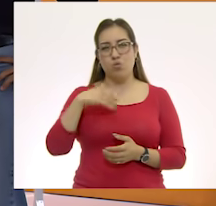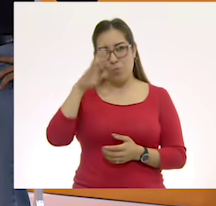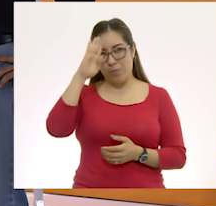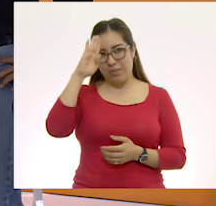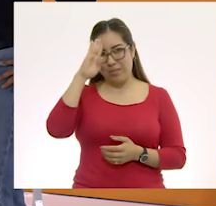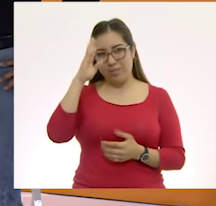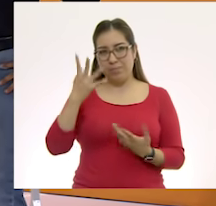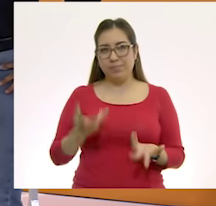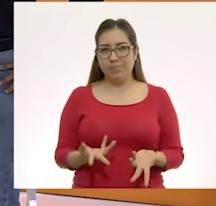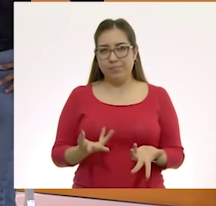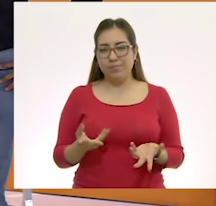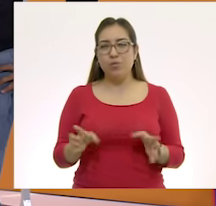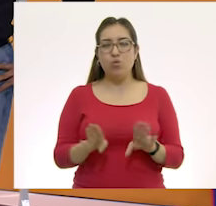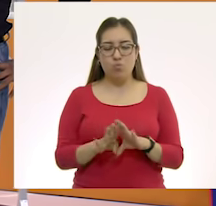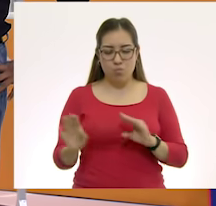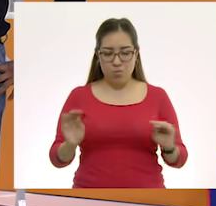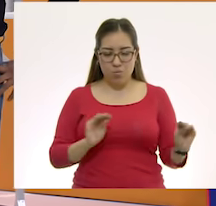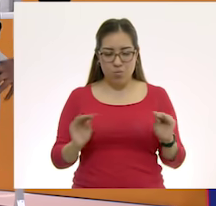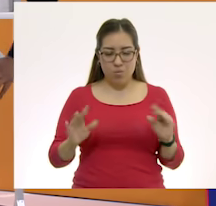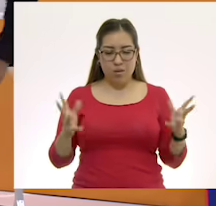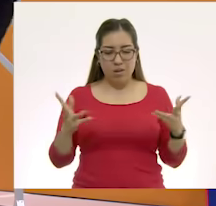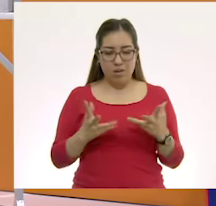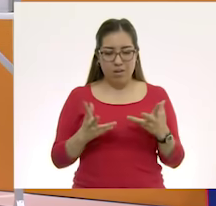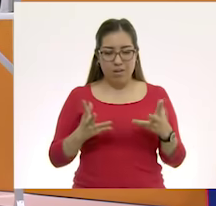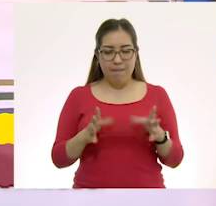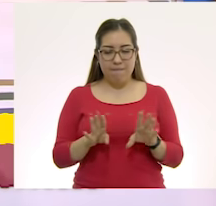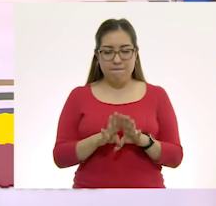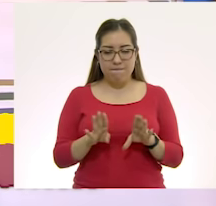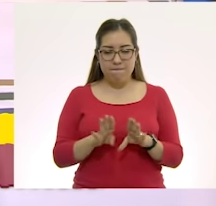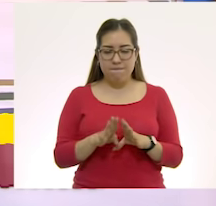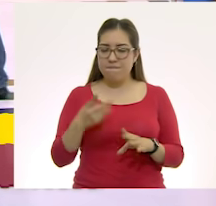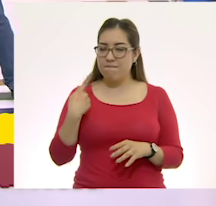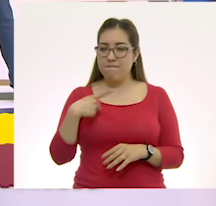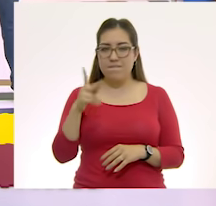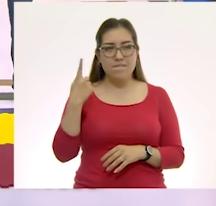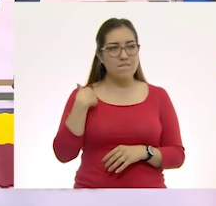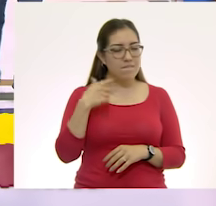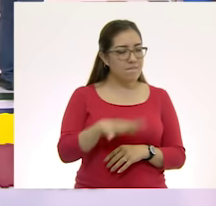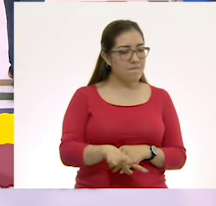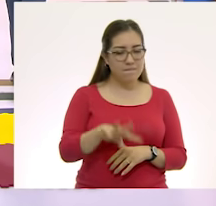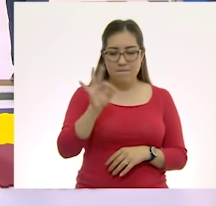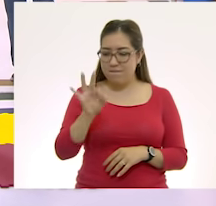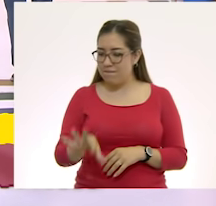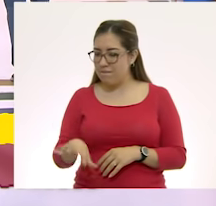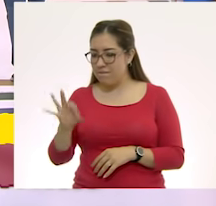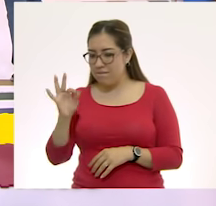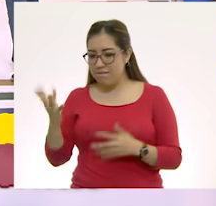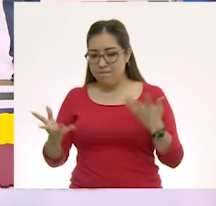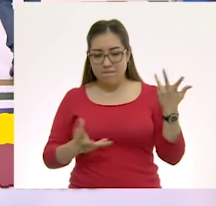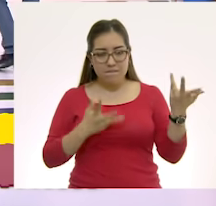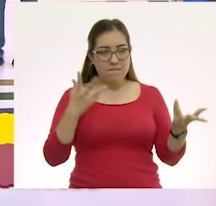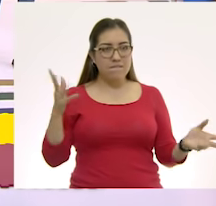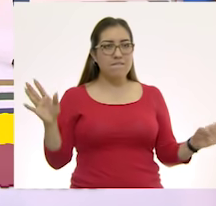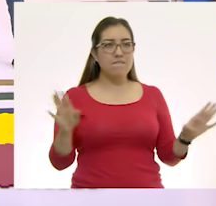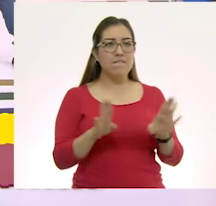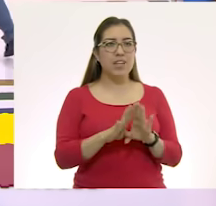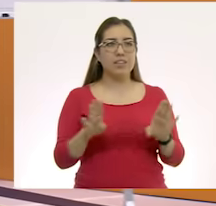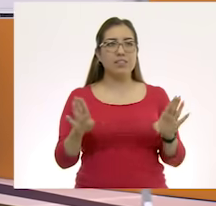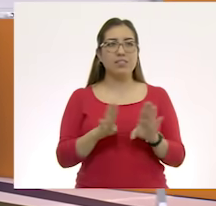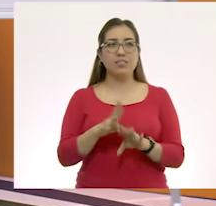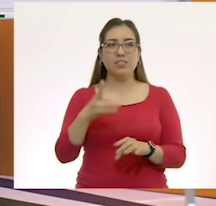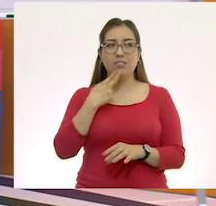pensando cómo hacer los movimientos, pero no encuentro qué podemos